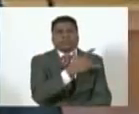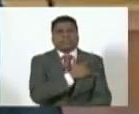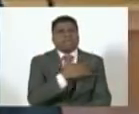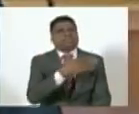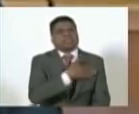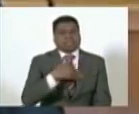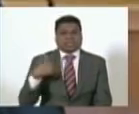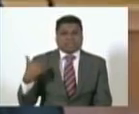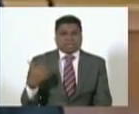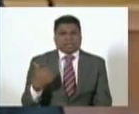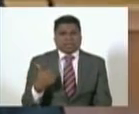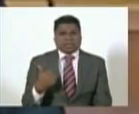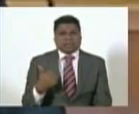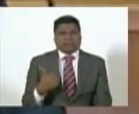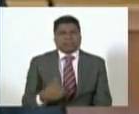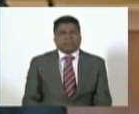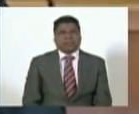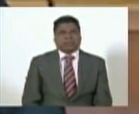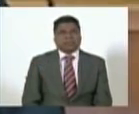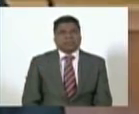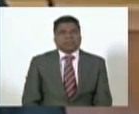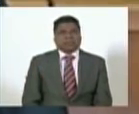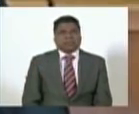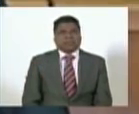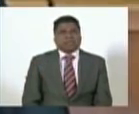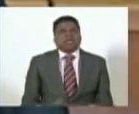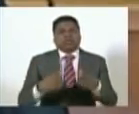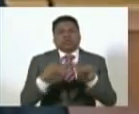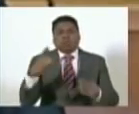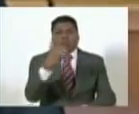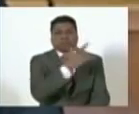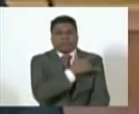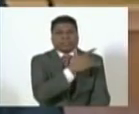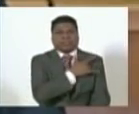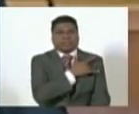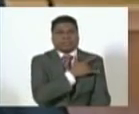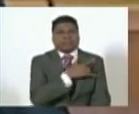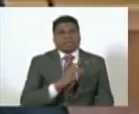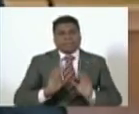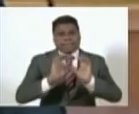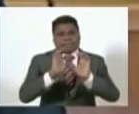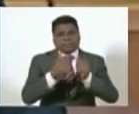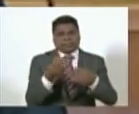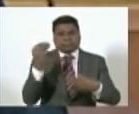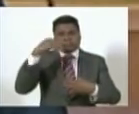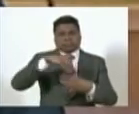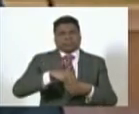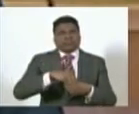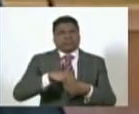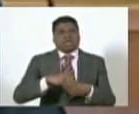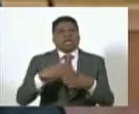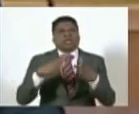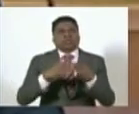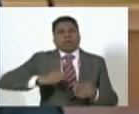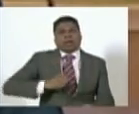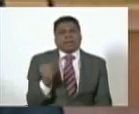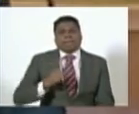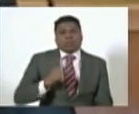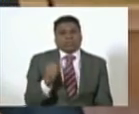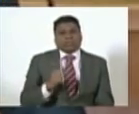quieran prepararse a nivel universitario e incorporarse a la Policía